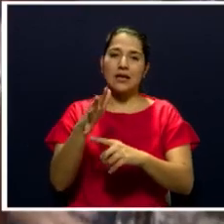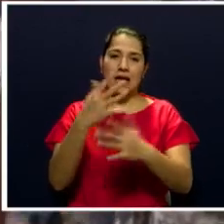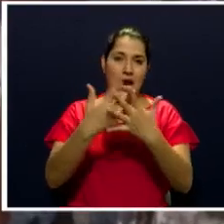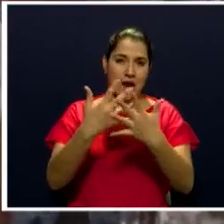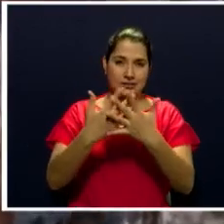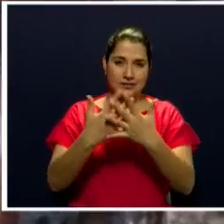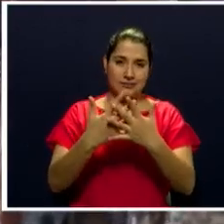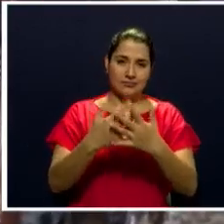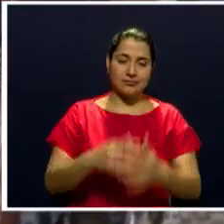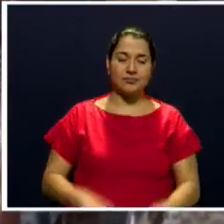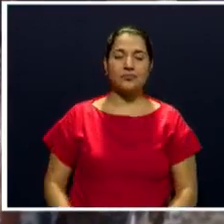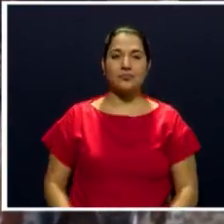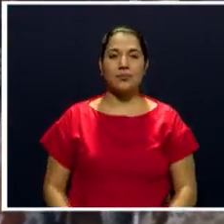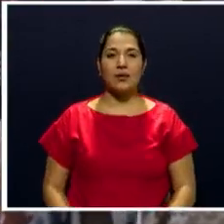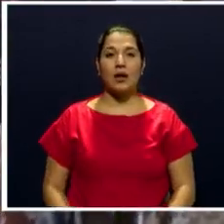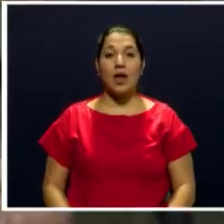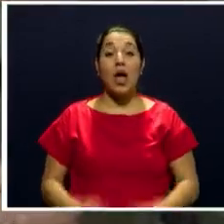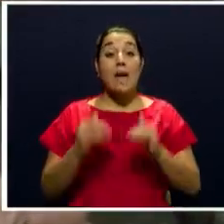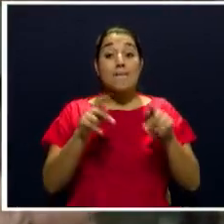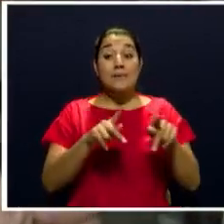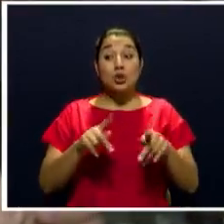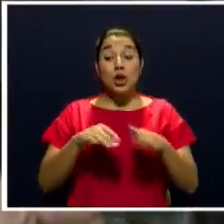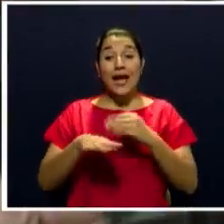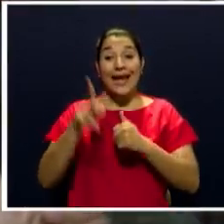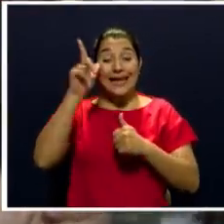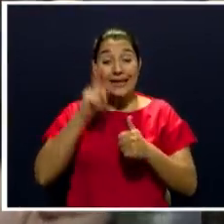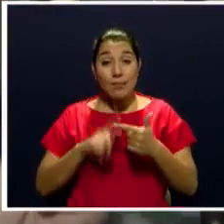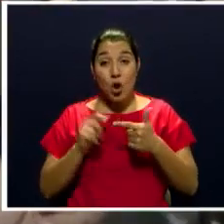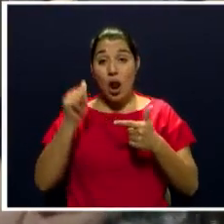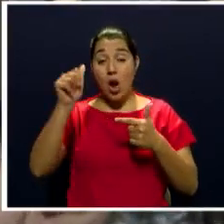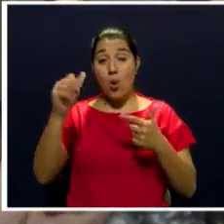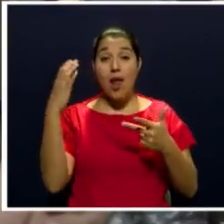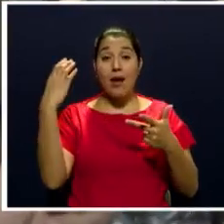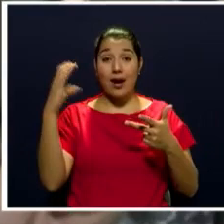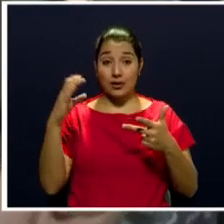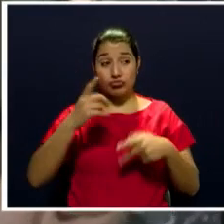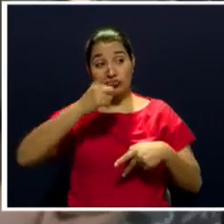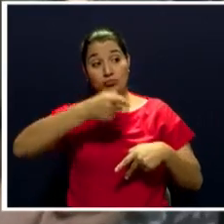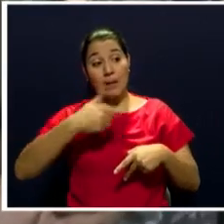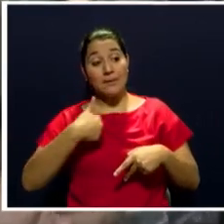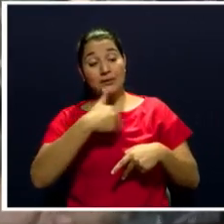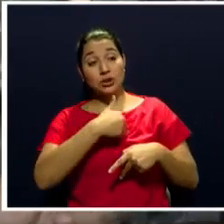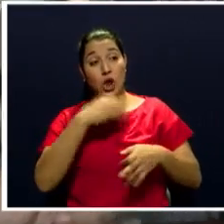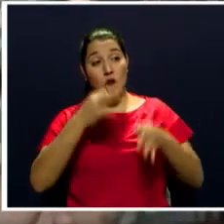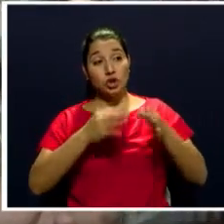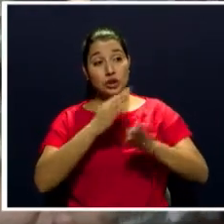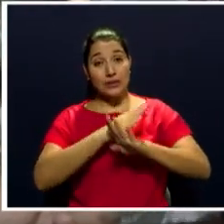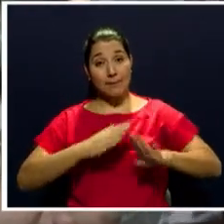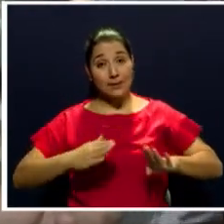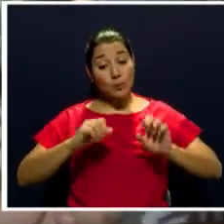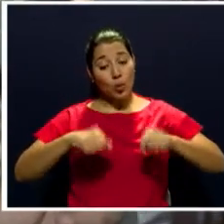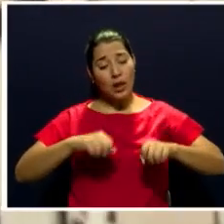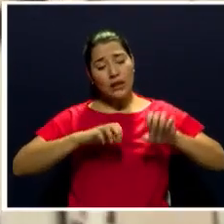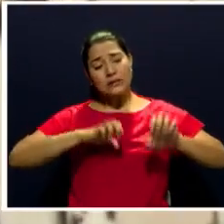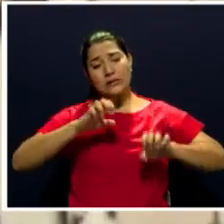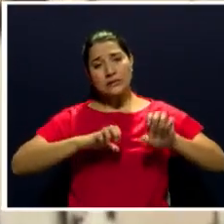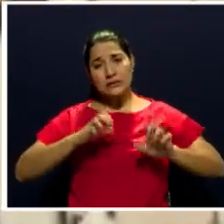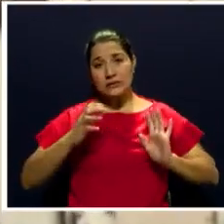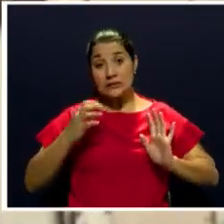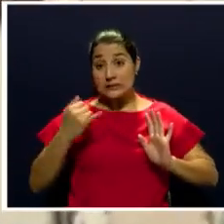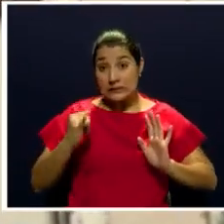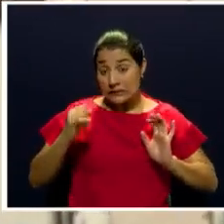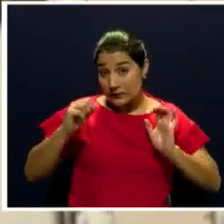Fueron los juzgados de ejecución de la pena de Limón, Alajuela y Cartago quienes ordenaron al Ministerio de Justicia y Paz realizar las valoraciones extraordinarias